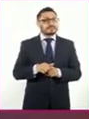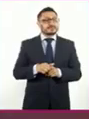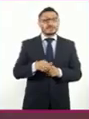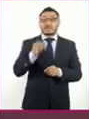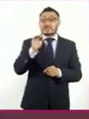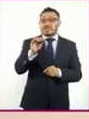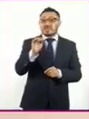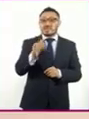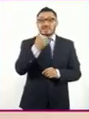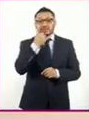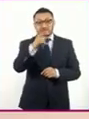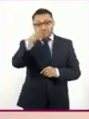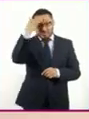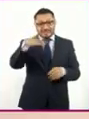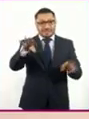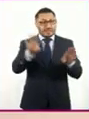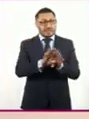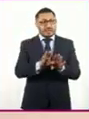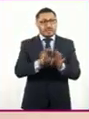¿sabes cómo surgió el cuaderno?